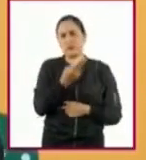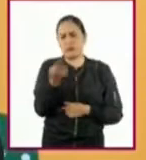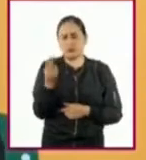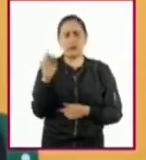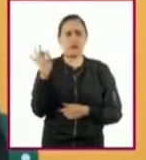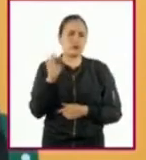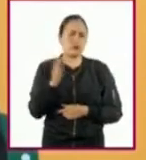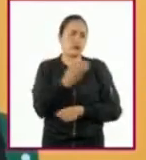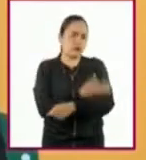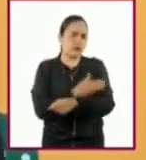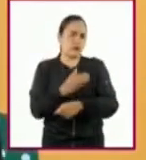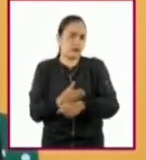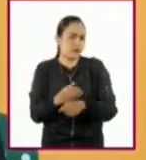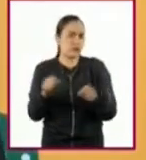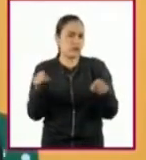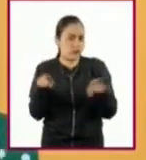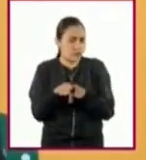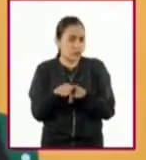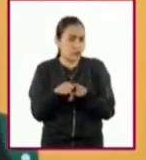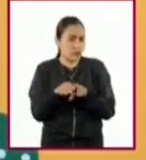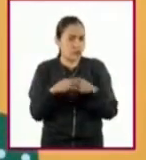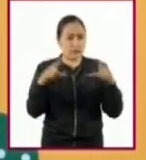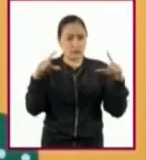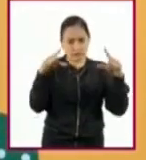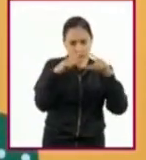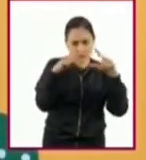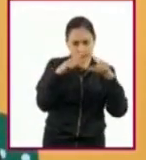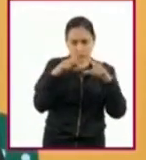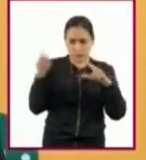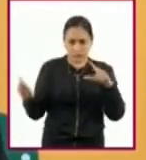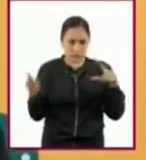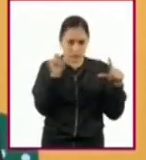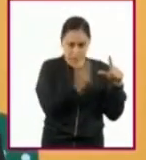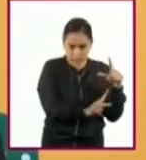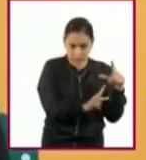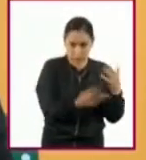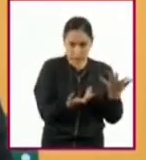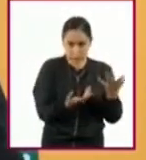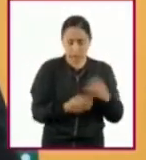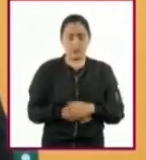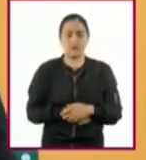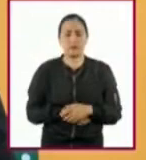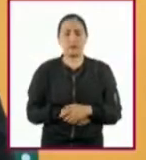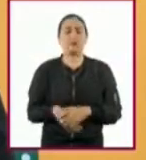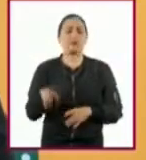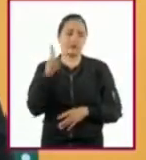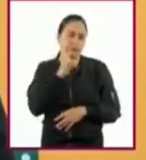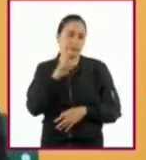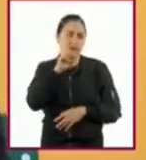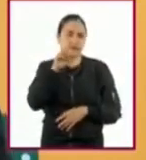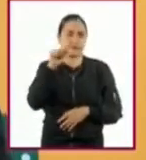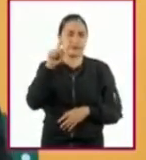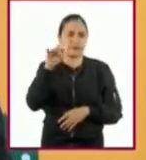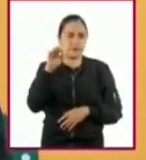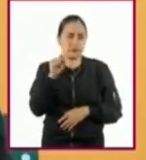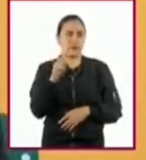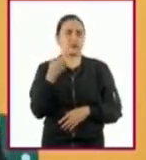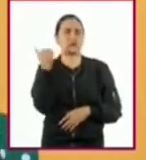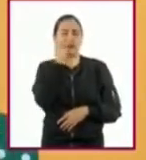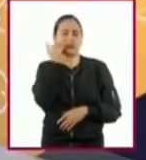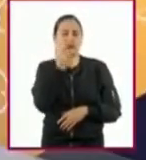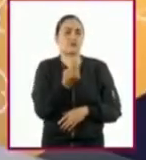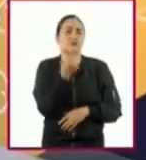y compañeros trazarían triángulos congruentes a los suyos? Analicemos los datos y trazos que hicieron dos